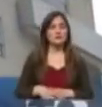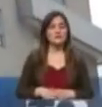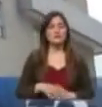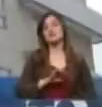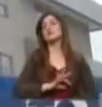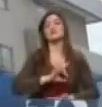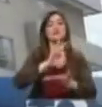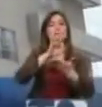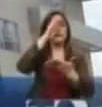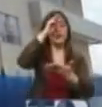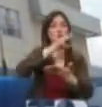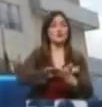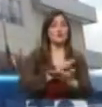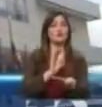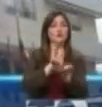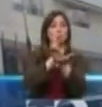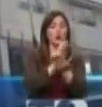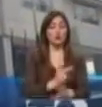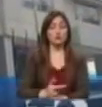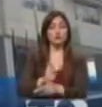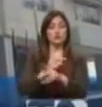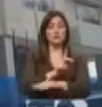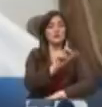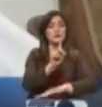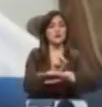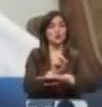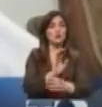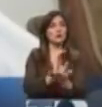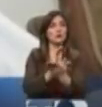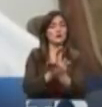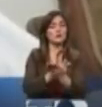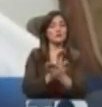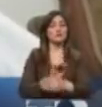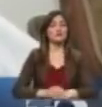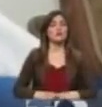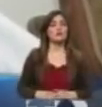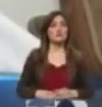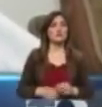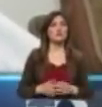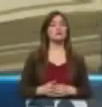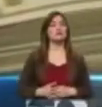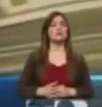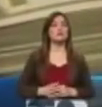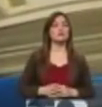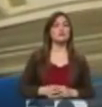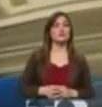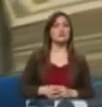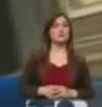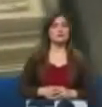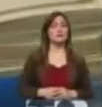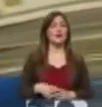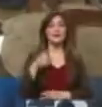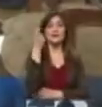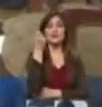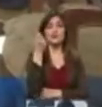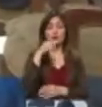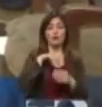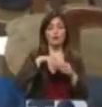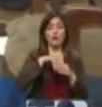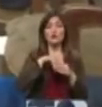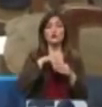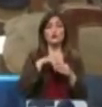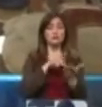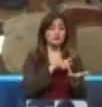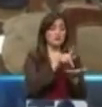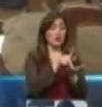El representante de los oficiales ante el Consejo Directivo de la Seguridad Social de las Fuerzas Armadas, Wagner Bravo, aclara que el dinero que recibió la